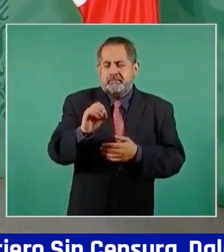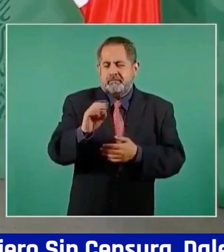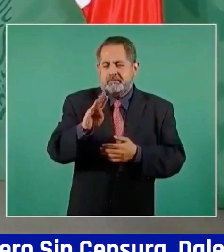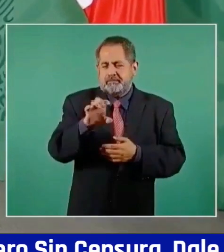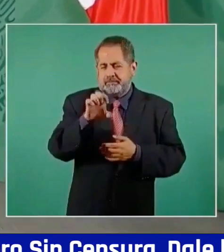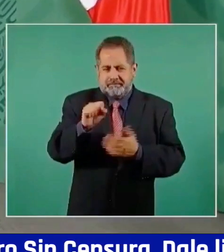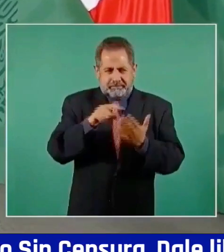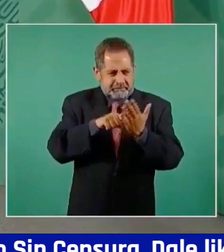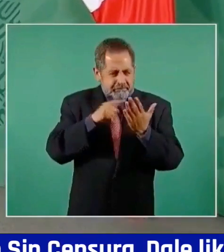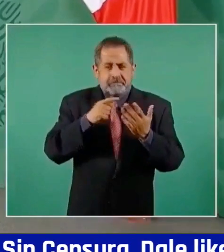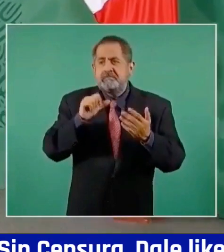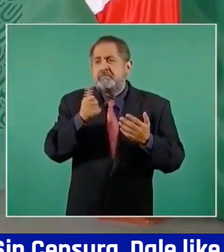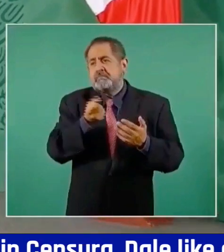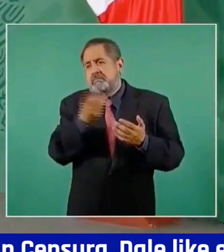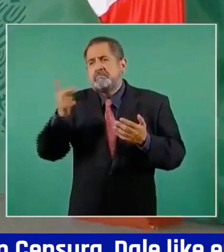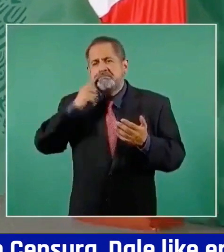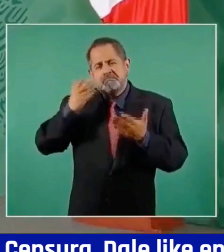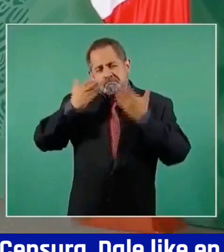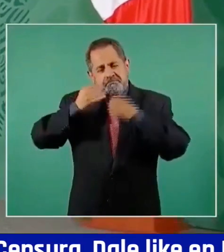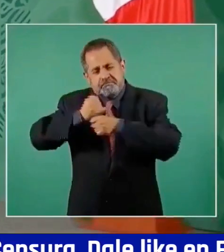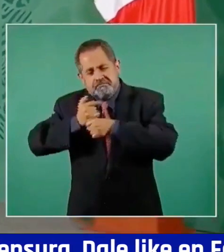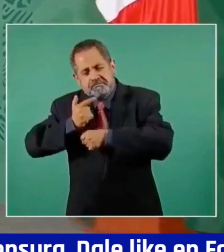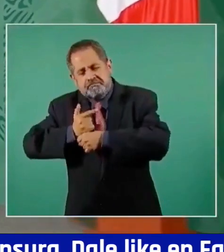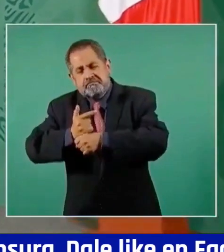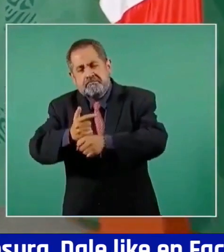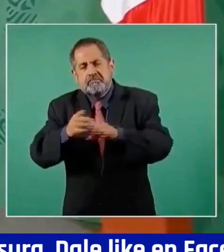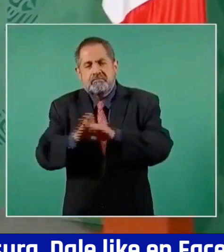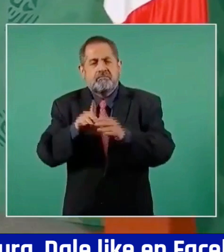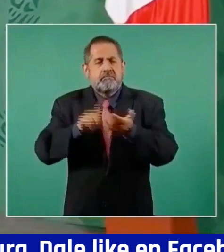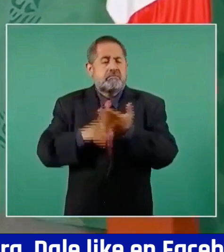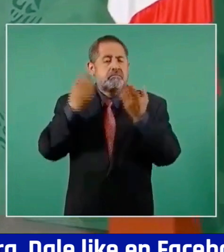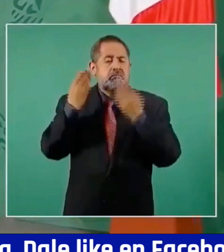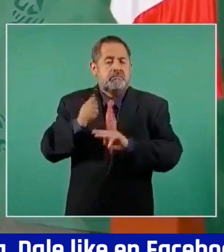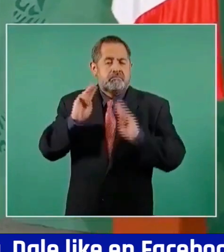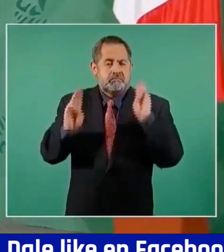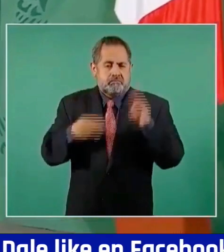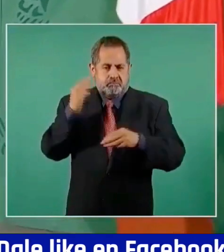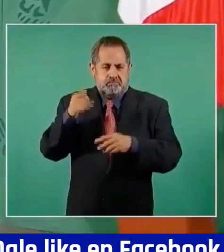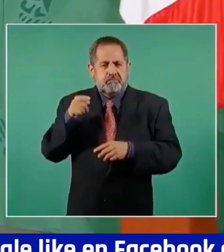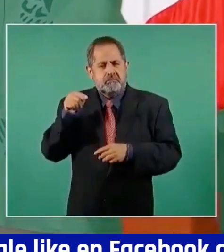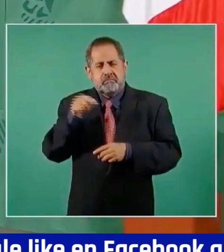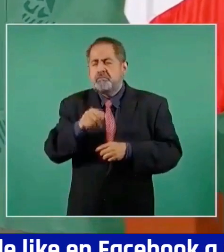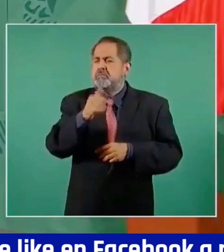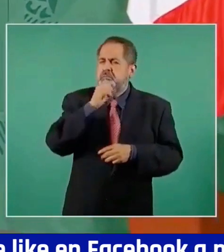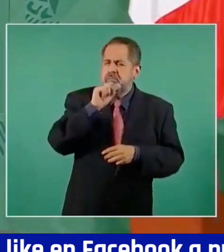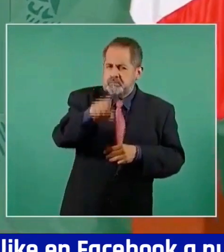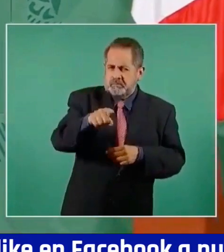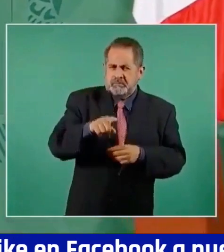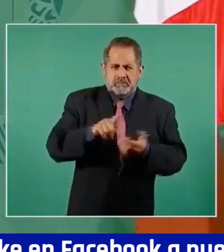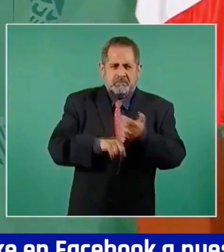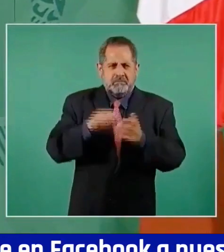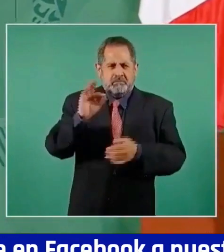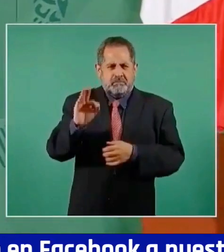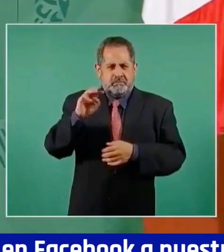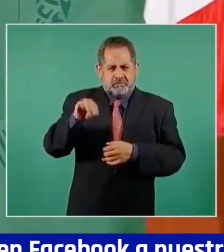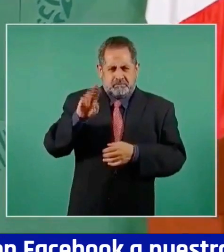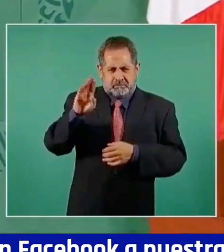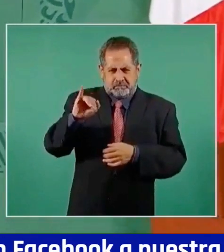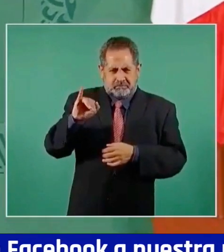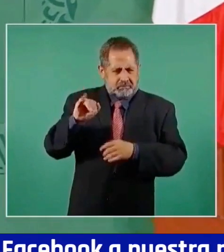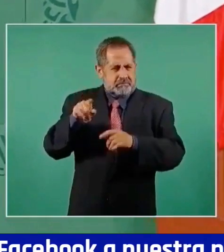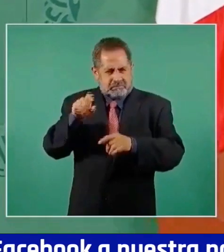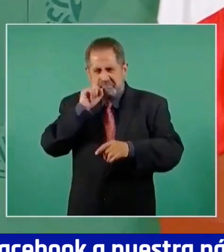y estudios hechos por el Banco Mundial, incluso por el Fondo Monetario Internacional,